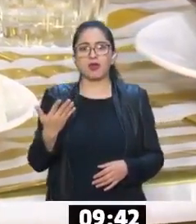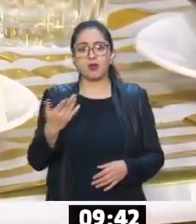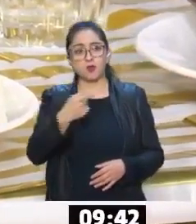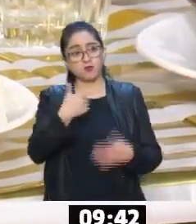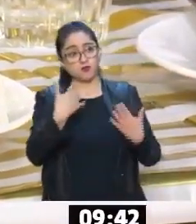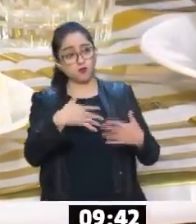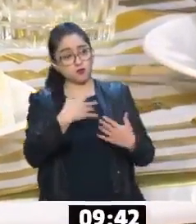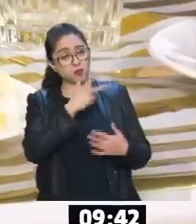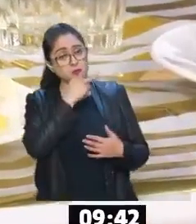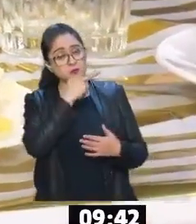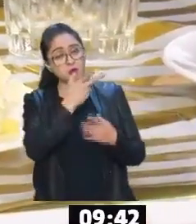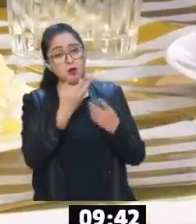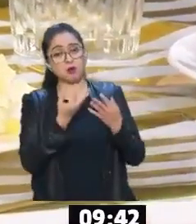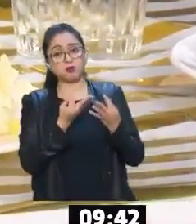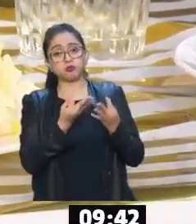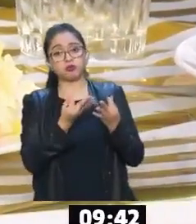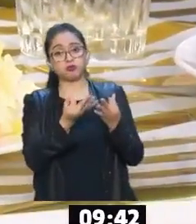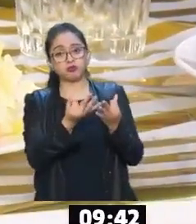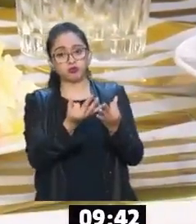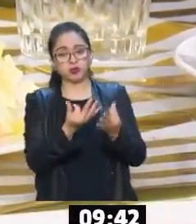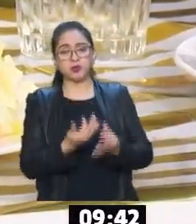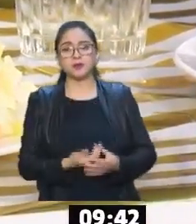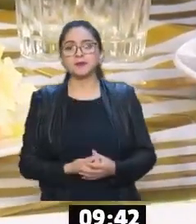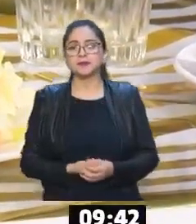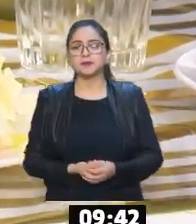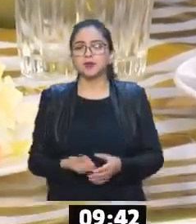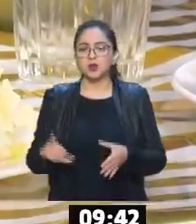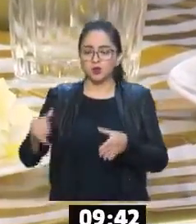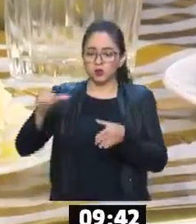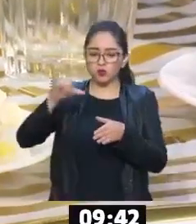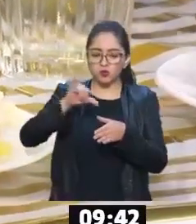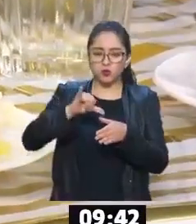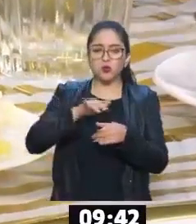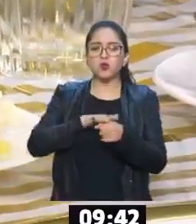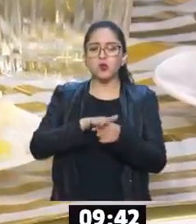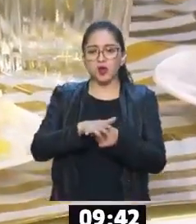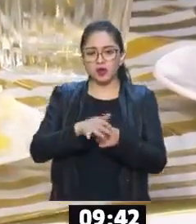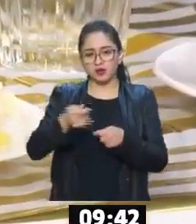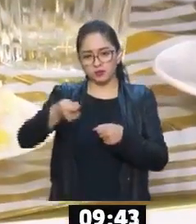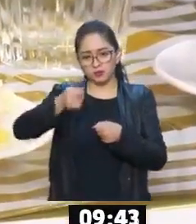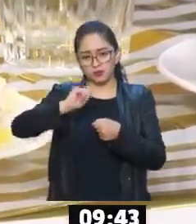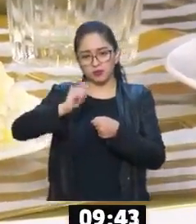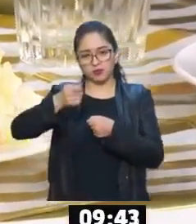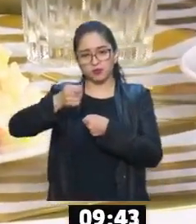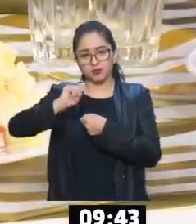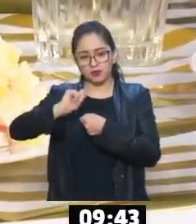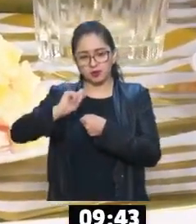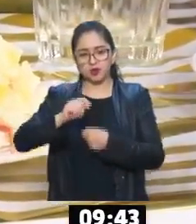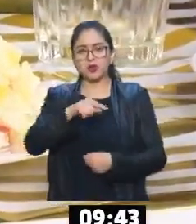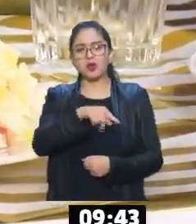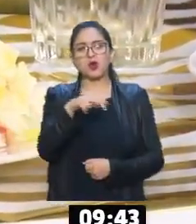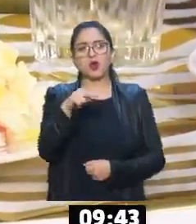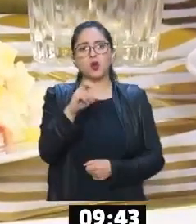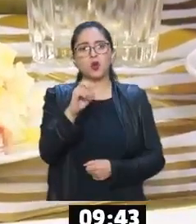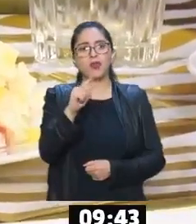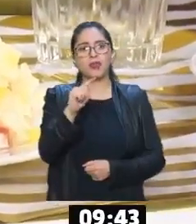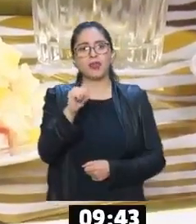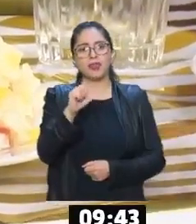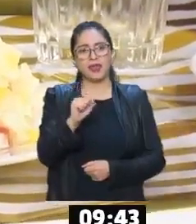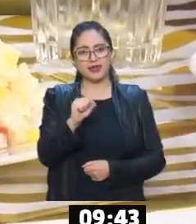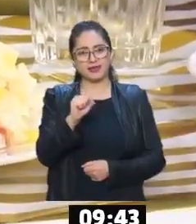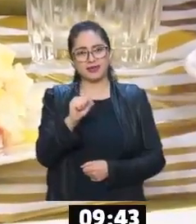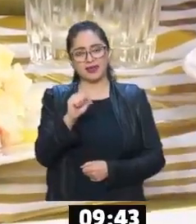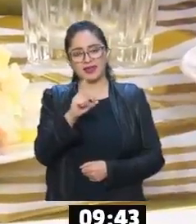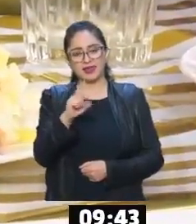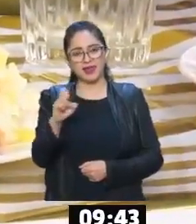forma. ¿De cuál le voy sirviendo, mi Dani? A ver, de la de notas de mango. Órale, vas. Notas de mango. Este